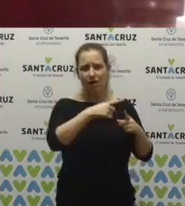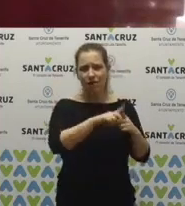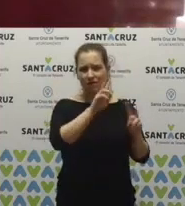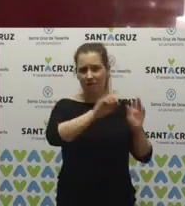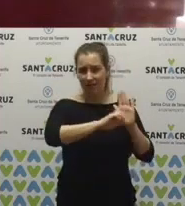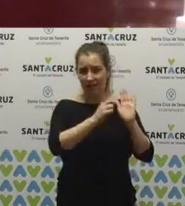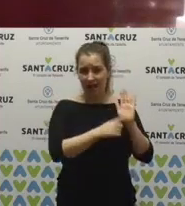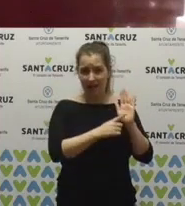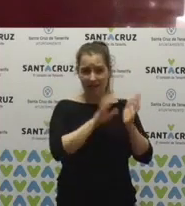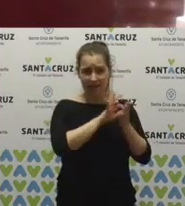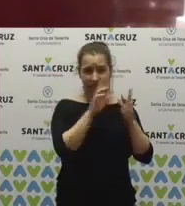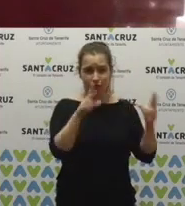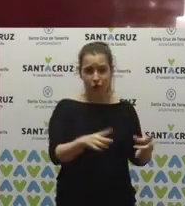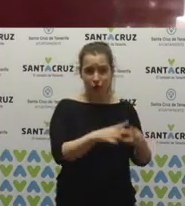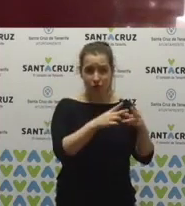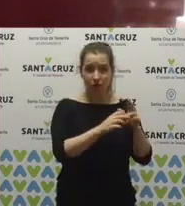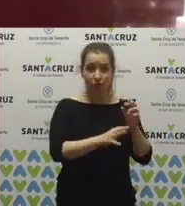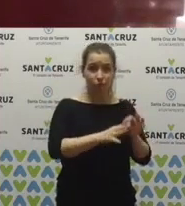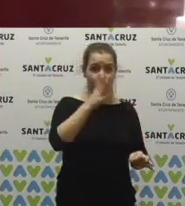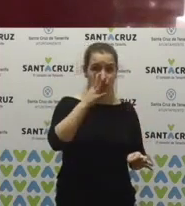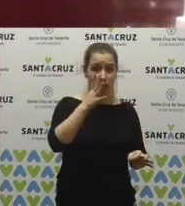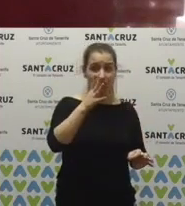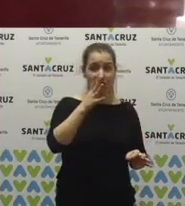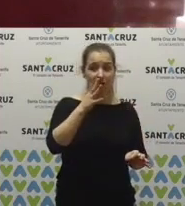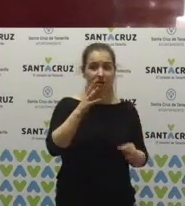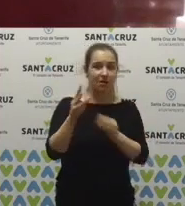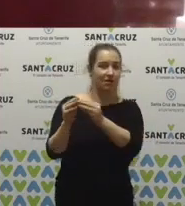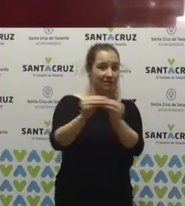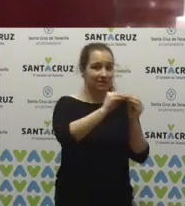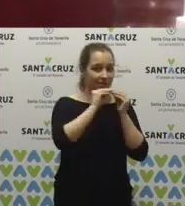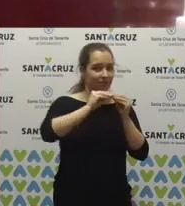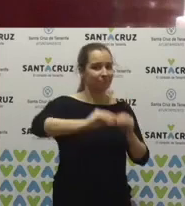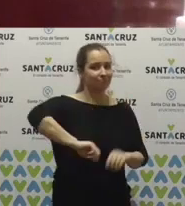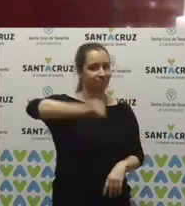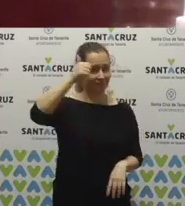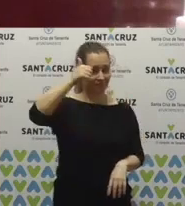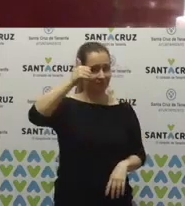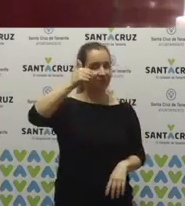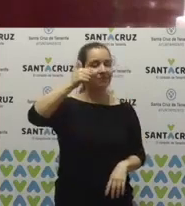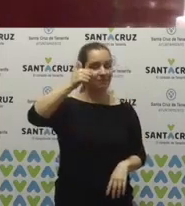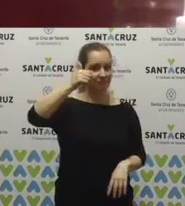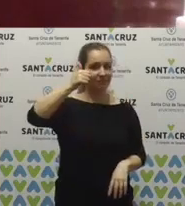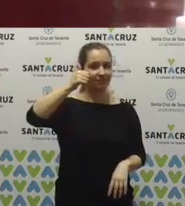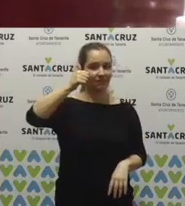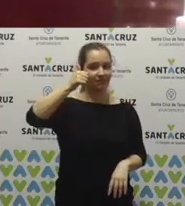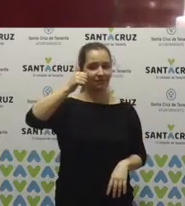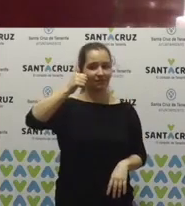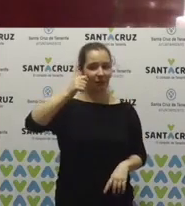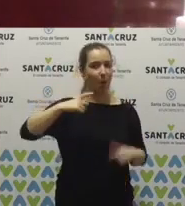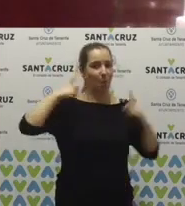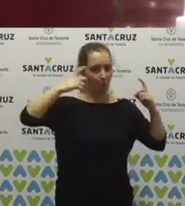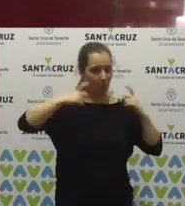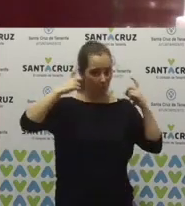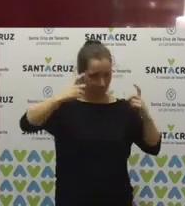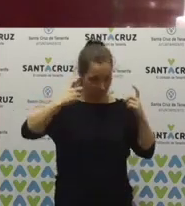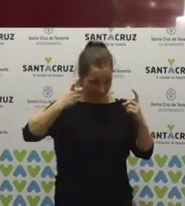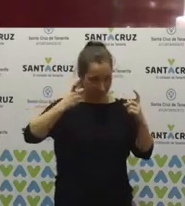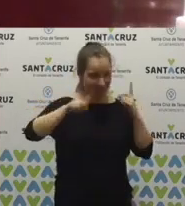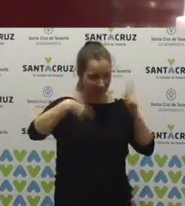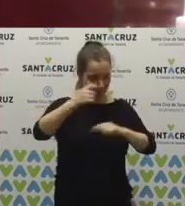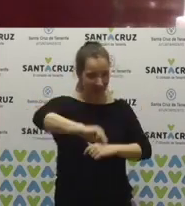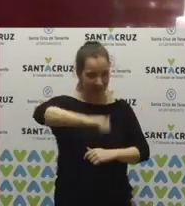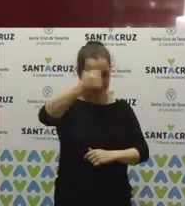sociales afortunadamente está aprobado por unanimidad después de mucho esfuerzo por tanto entiendo que es la ley de